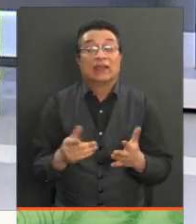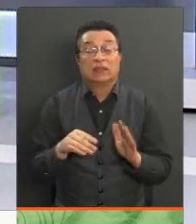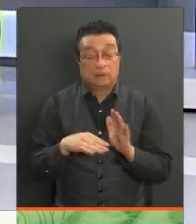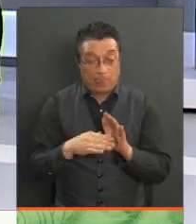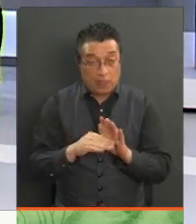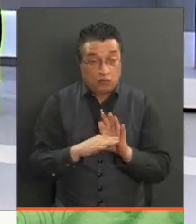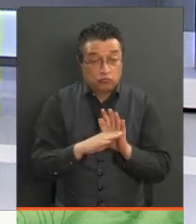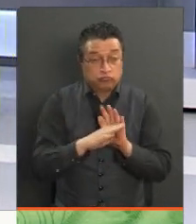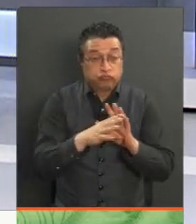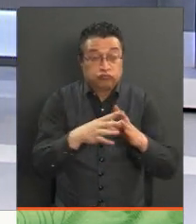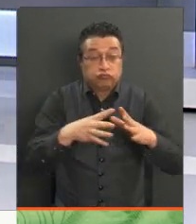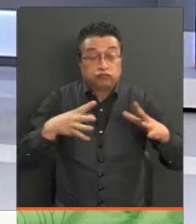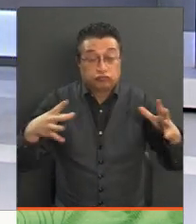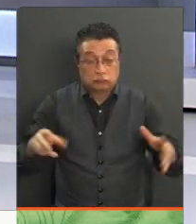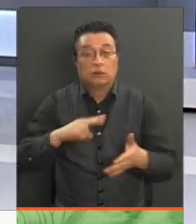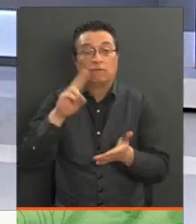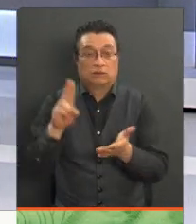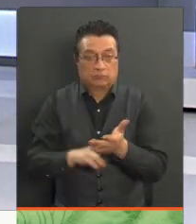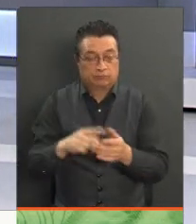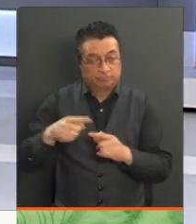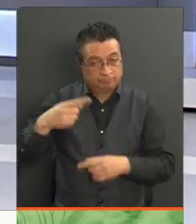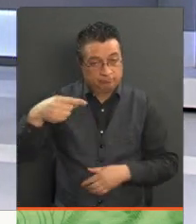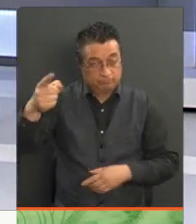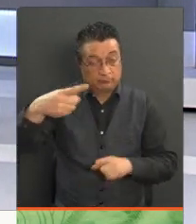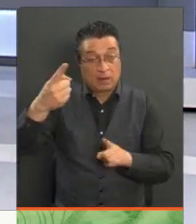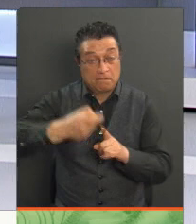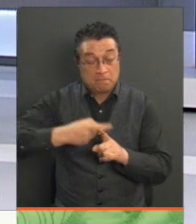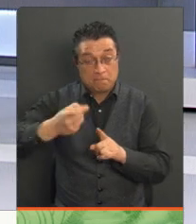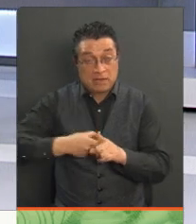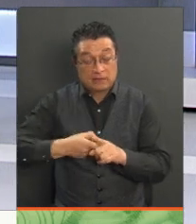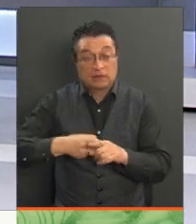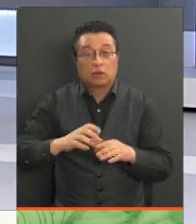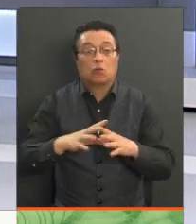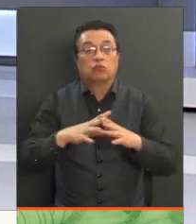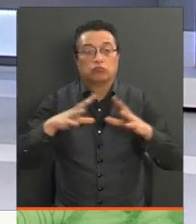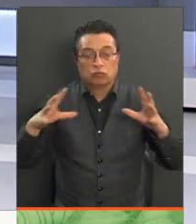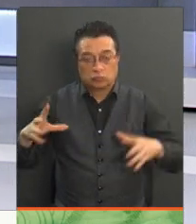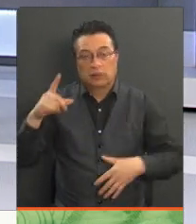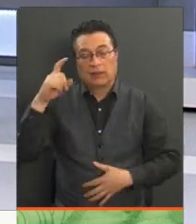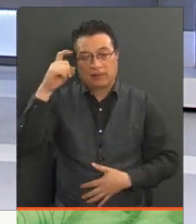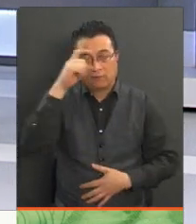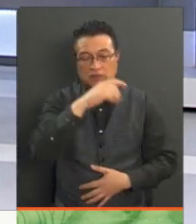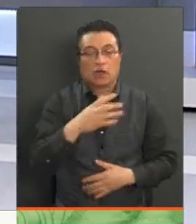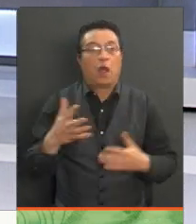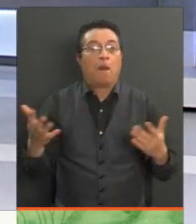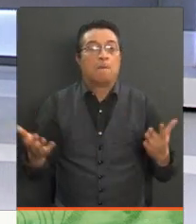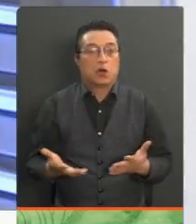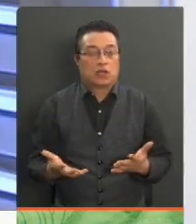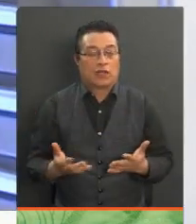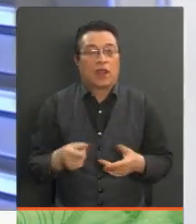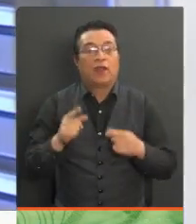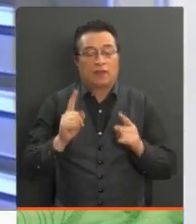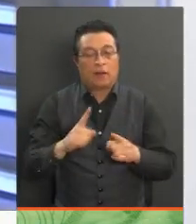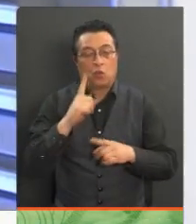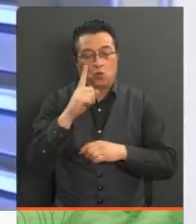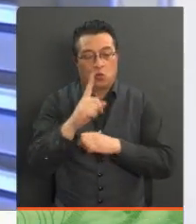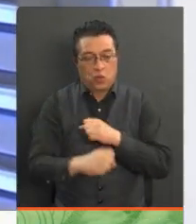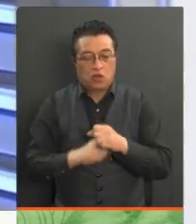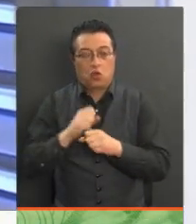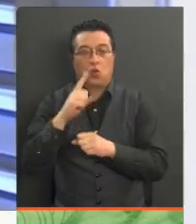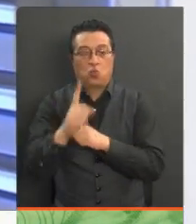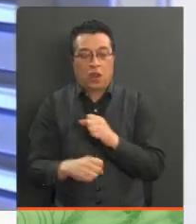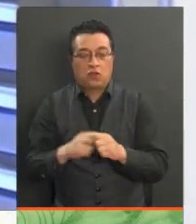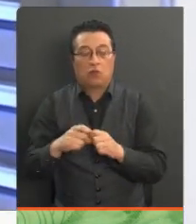inflación, la verdad es que los próximos meses se viene muy complejo, porque tendrían que haber ya anualizadamente hacia